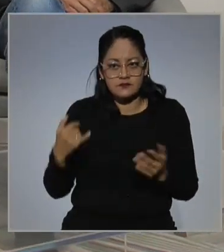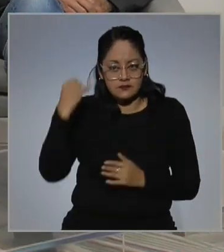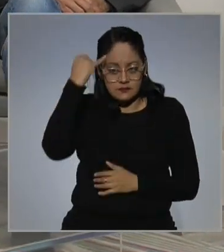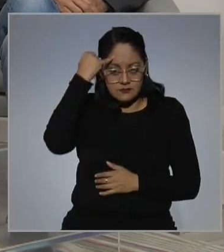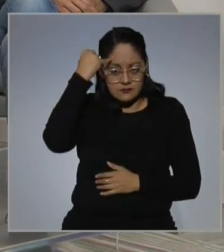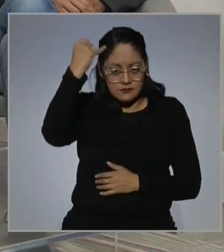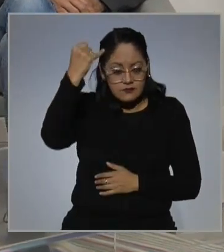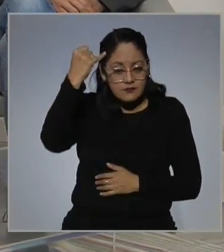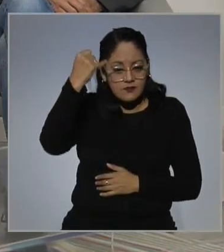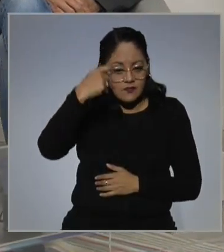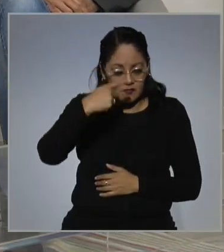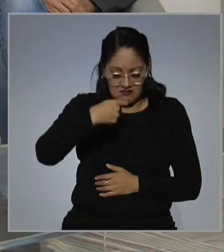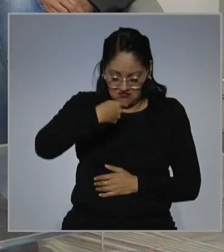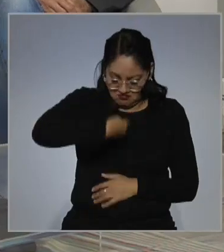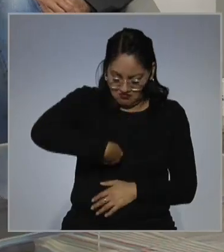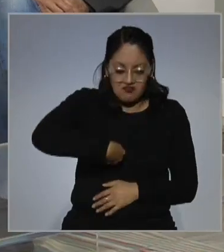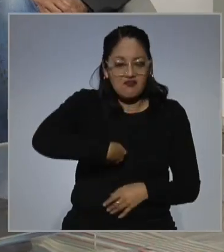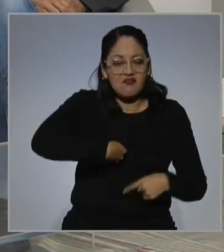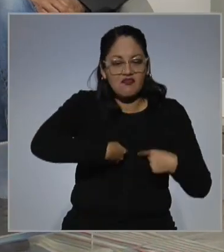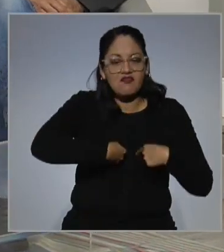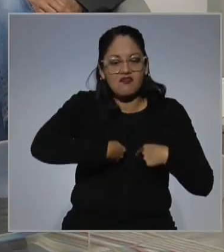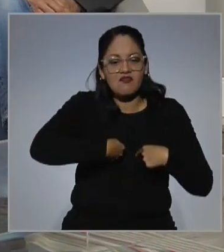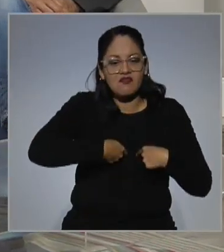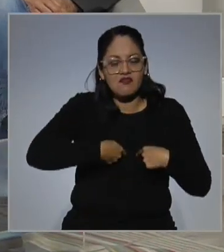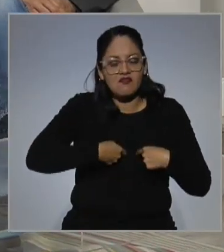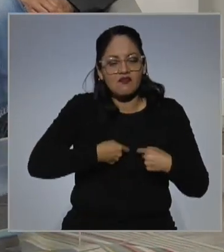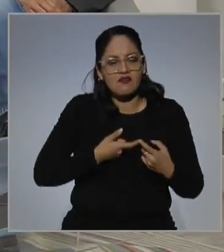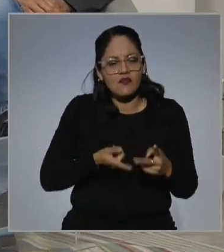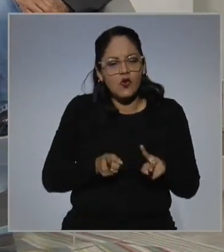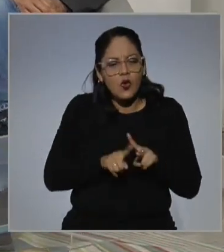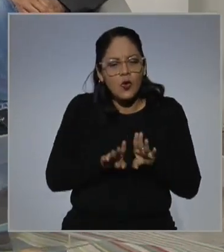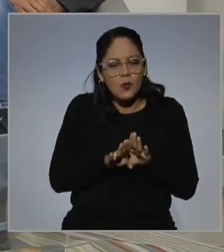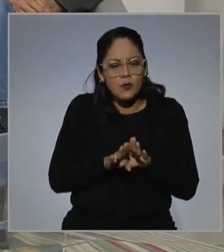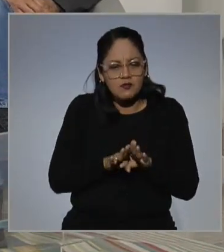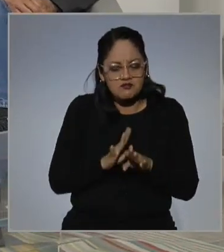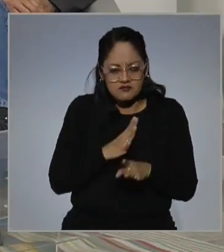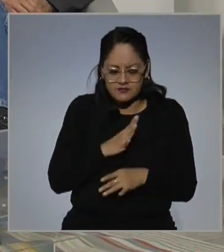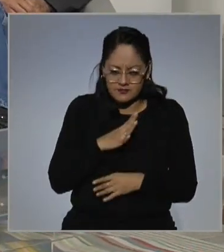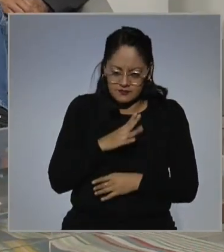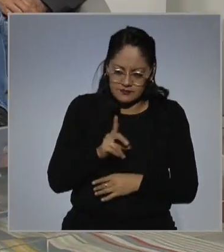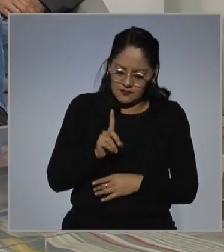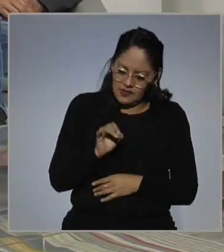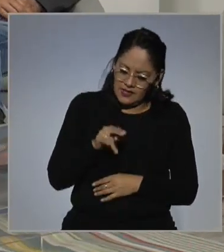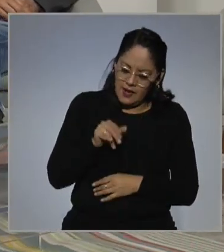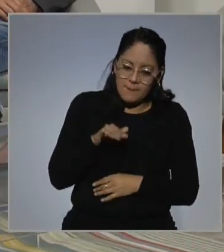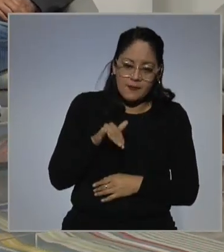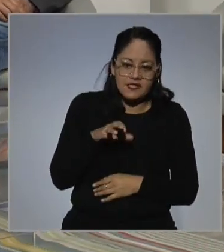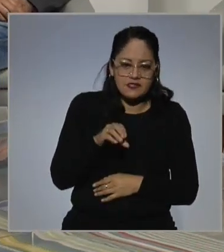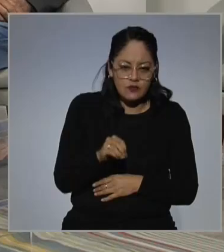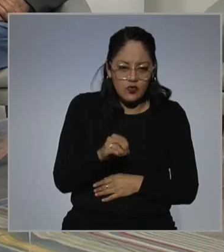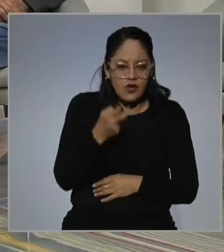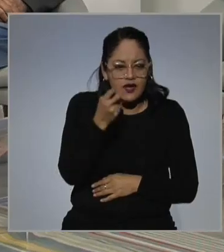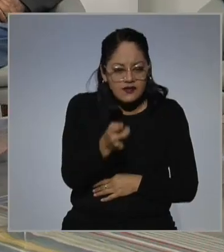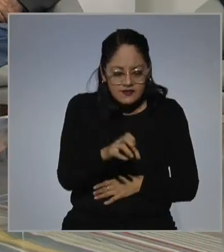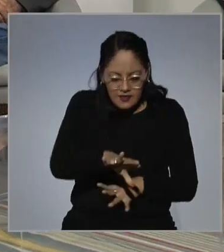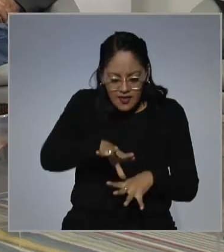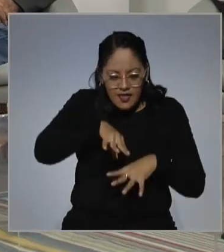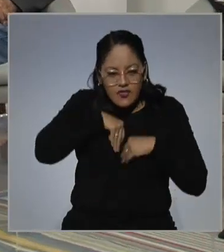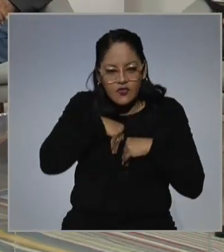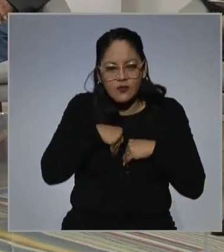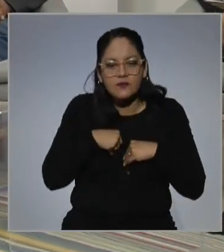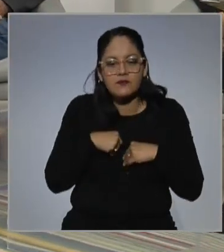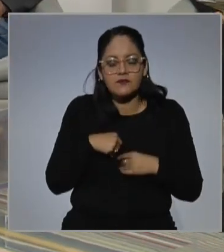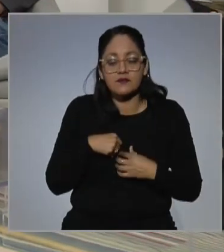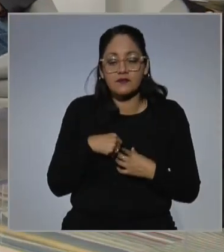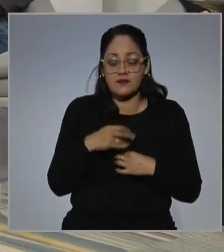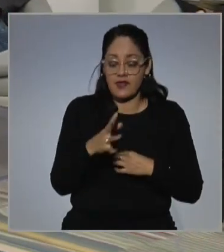identidad se refuerza efectivamente con un dinamismo, y ese dinamismo tiene que ver con lo que se adopta, y